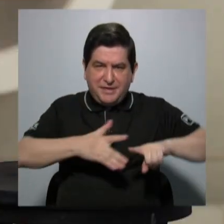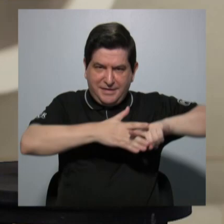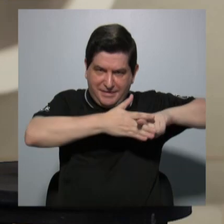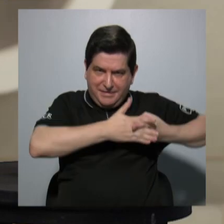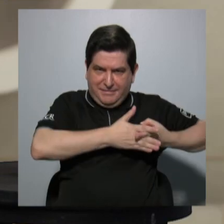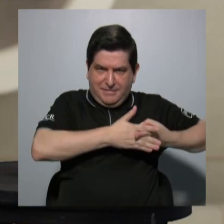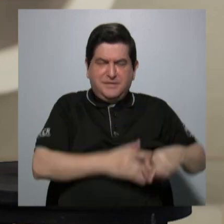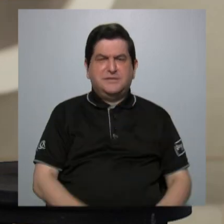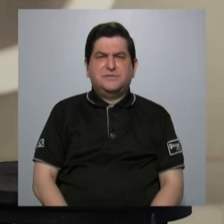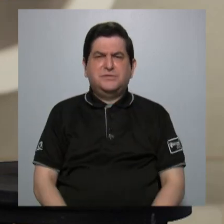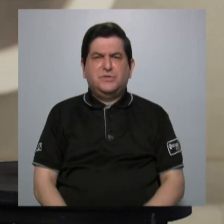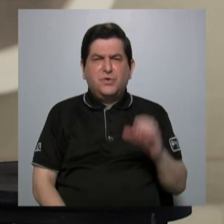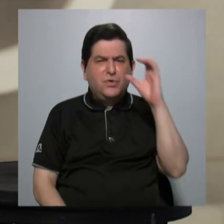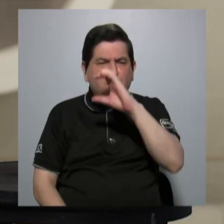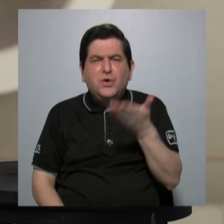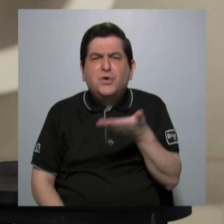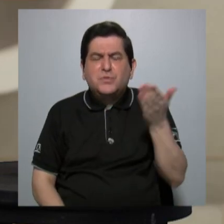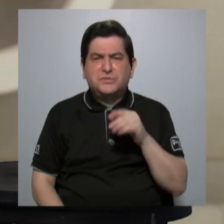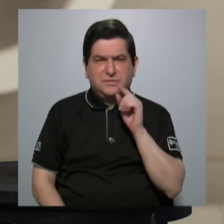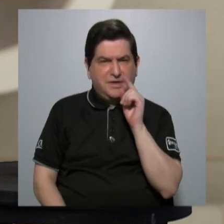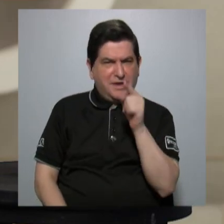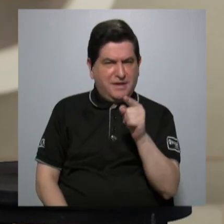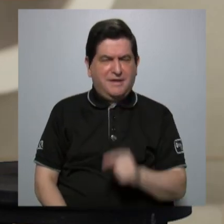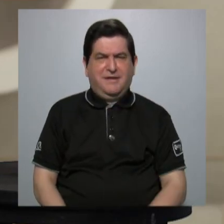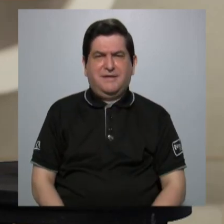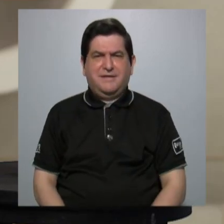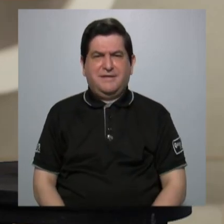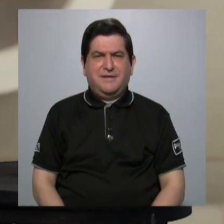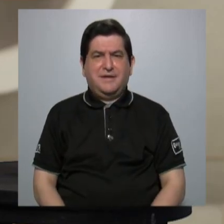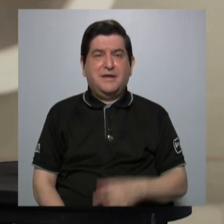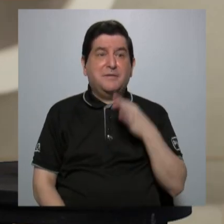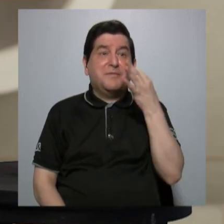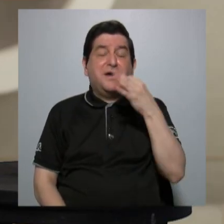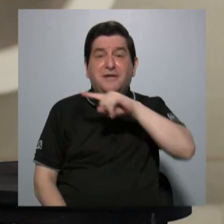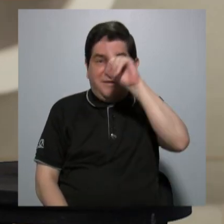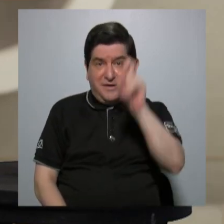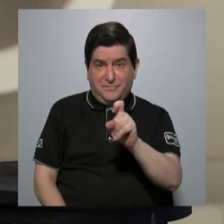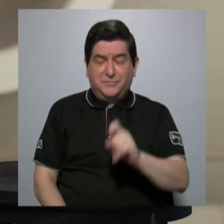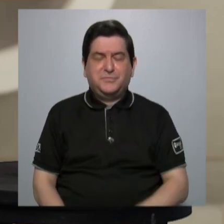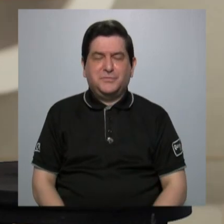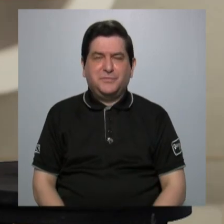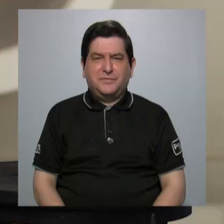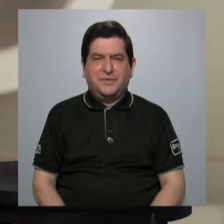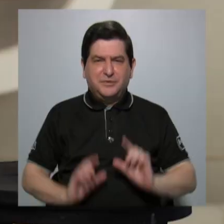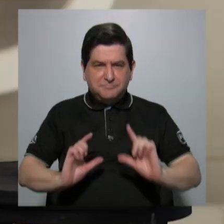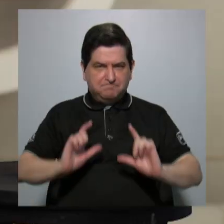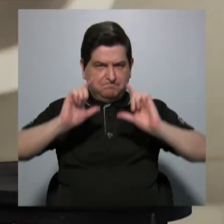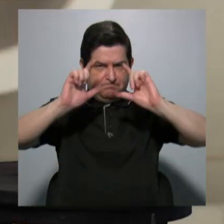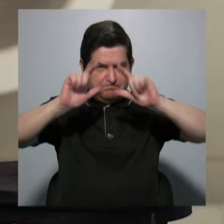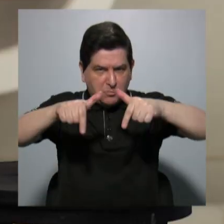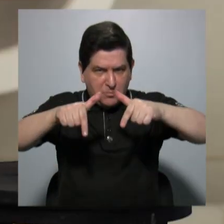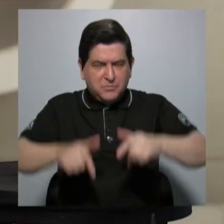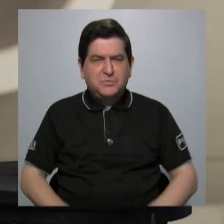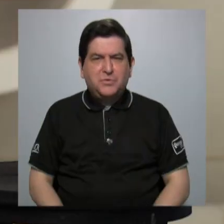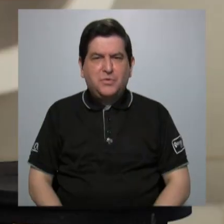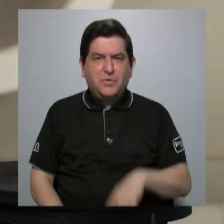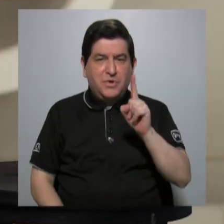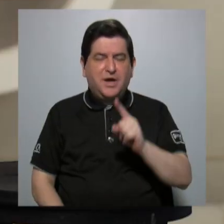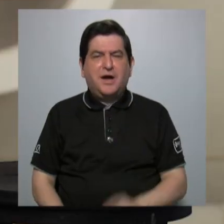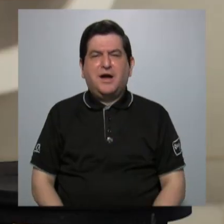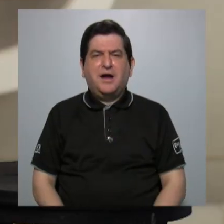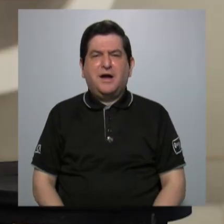origen. ¿Y qué es lo que estamos buscando? Ahí te voy a poner para la próxima pregunta, que los residuos vayan a